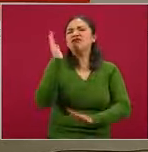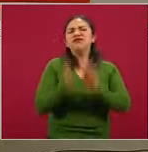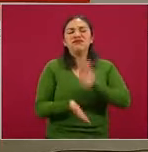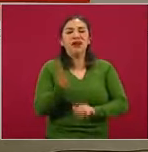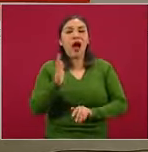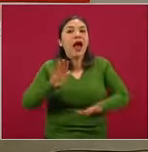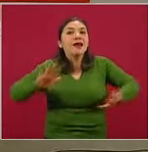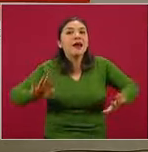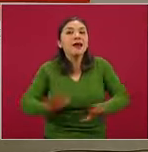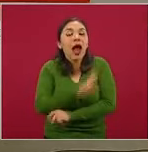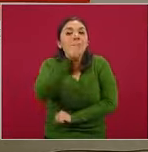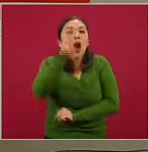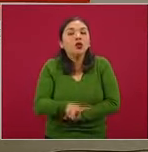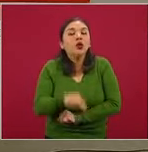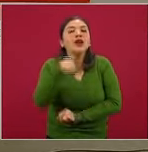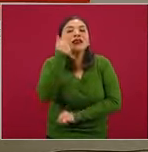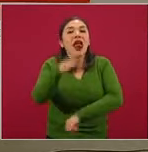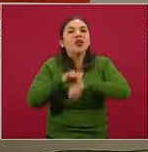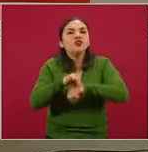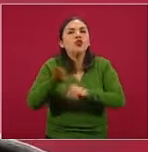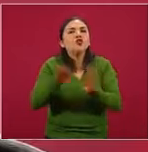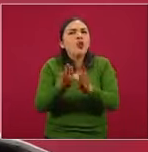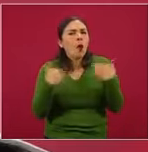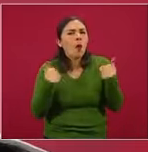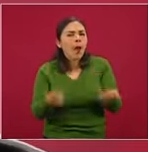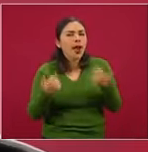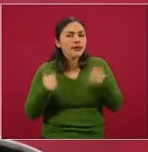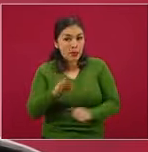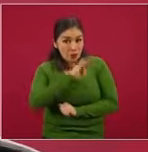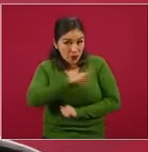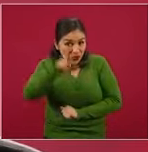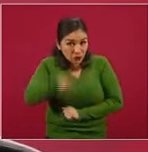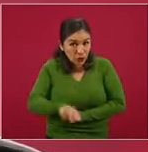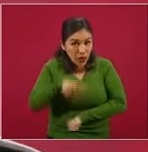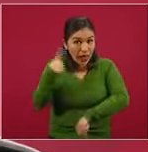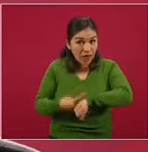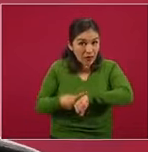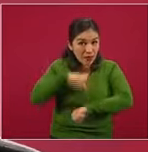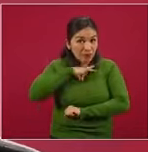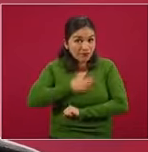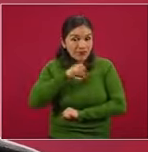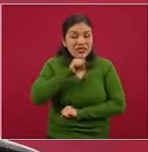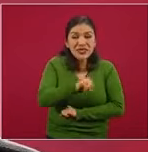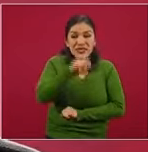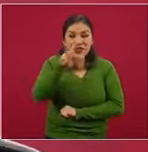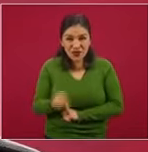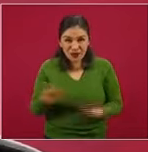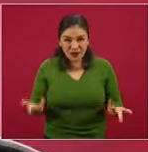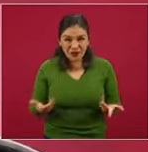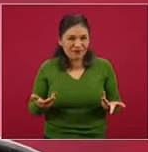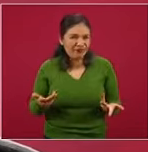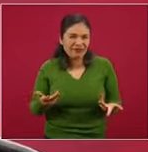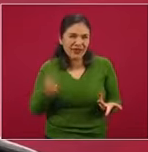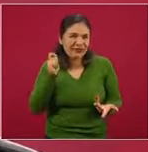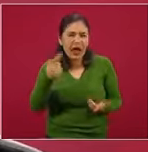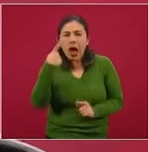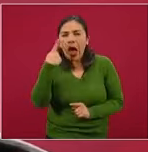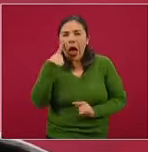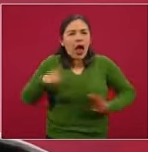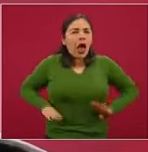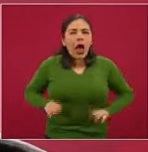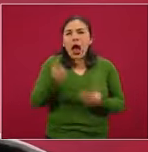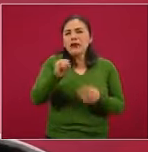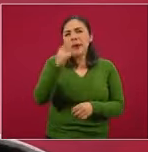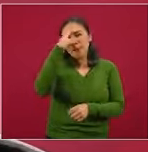realidad de lo que se quiere entender, que es la probabilidad de ser o no infectado. Es un diseño típico que se